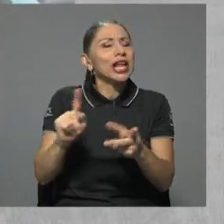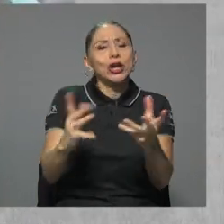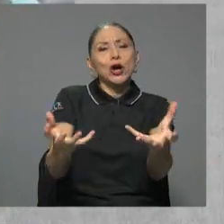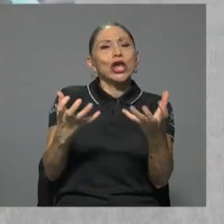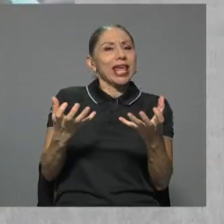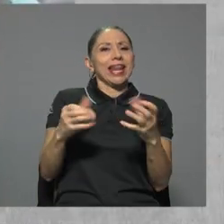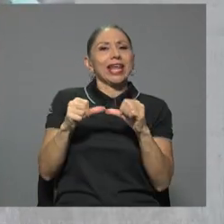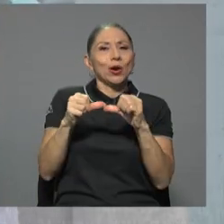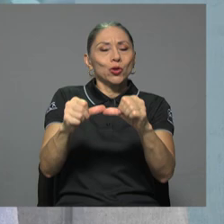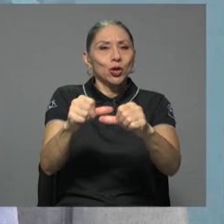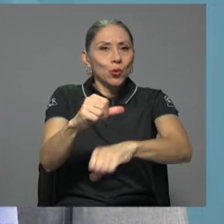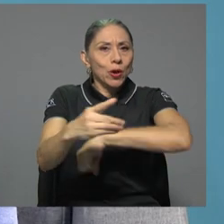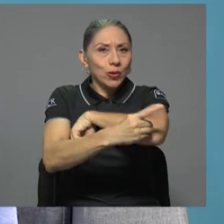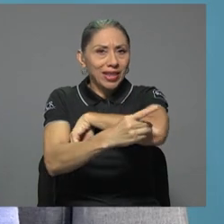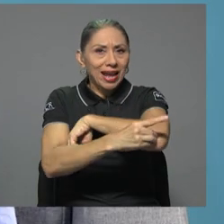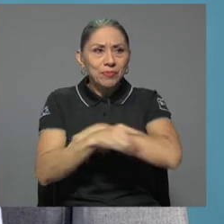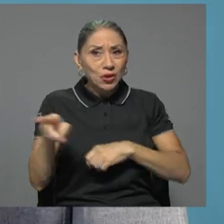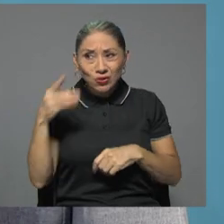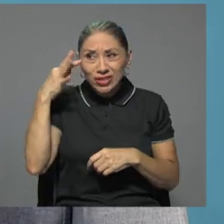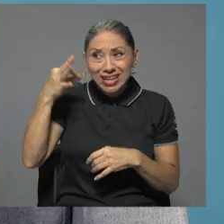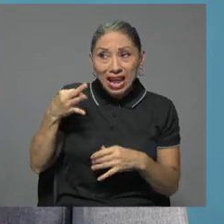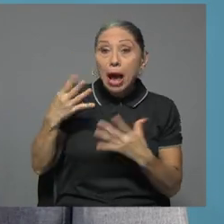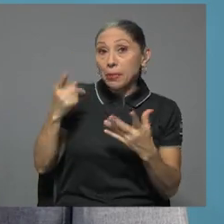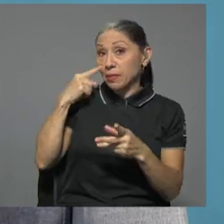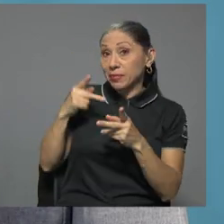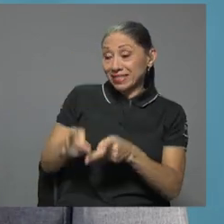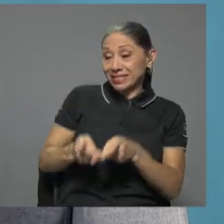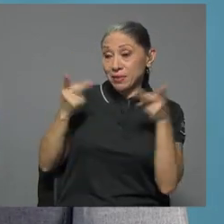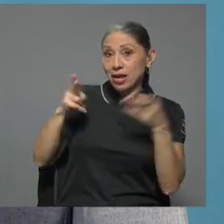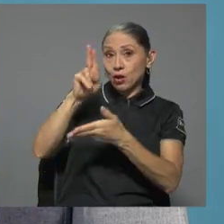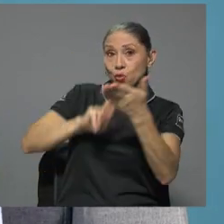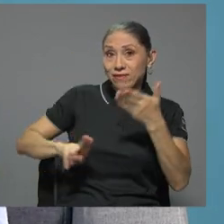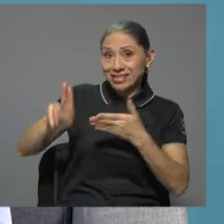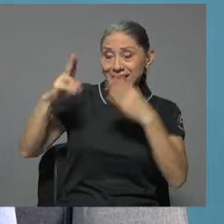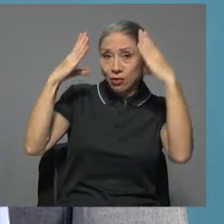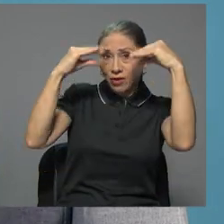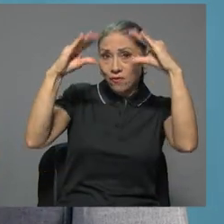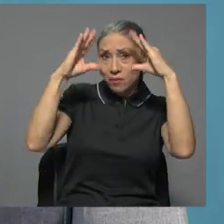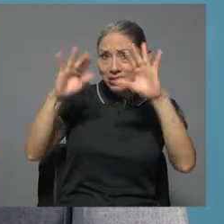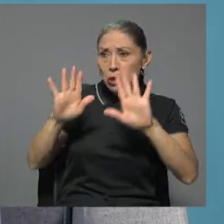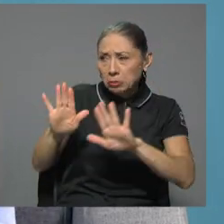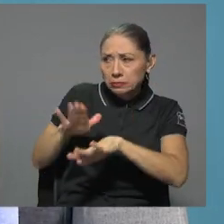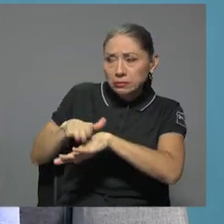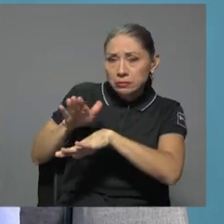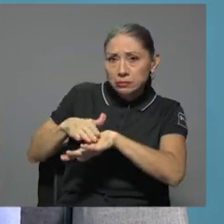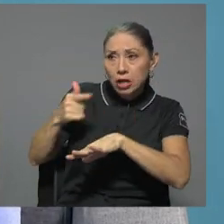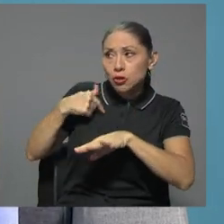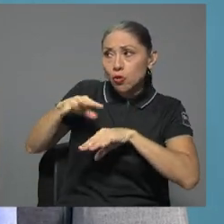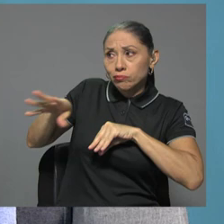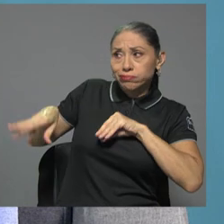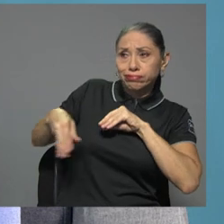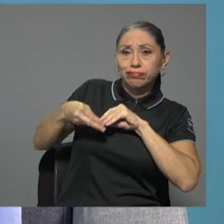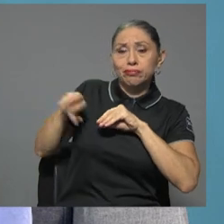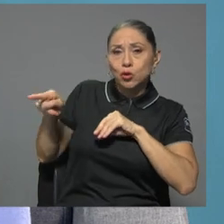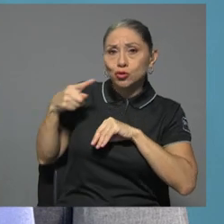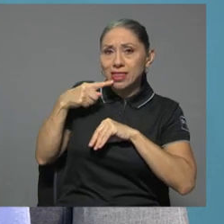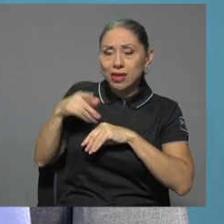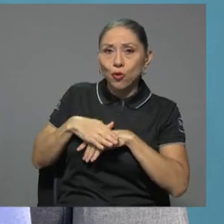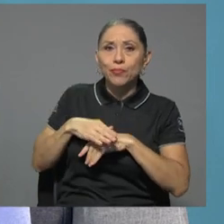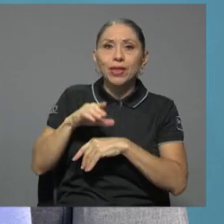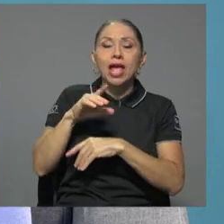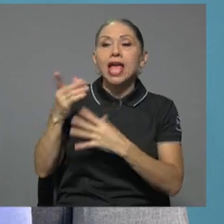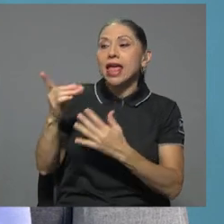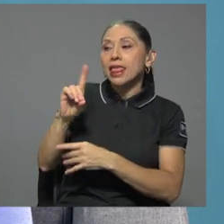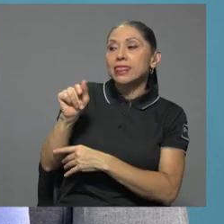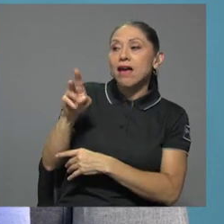crees que ese de ese aislamiento económica hay una información esta cual semana la universidad ver si me permites nada más complementar toda esta exposición que hacías david chavarría